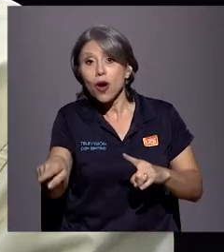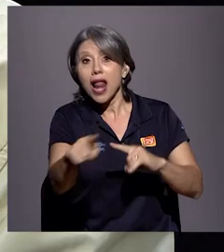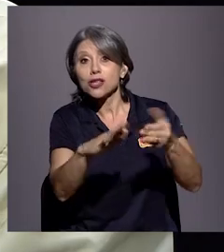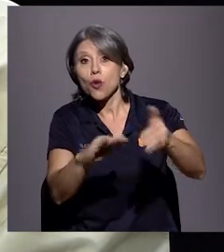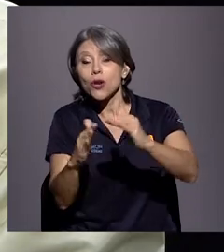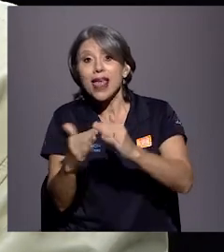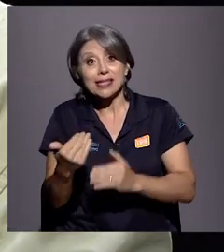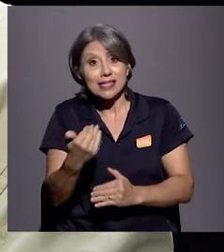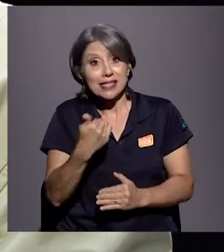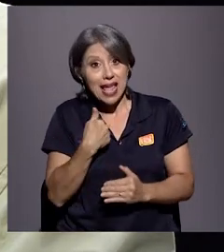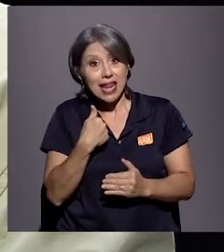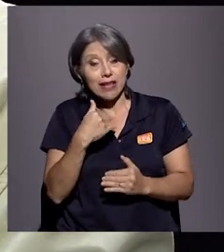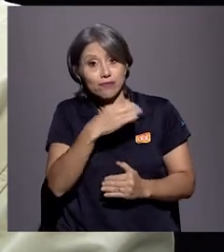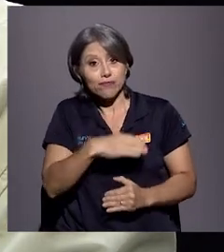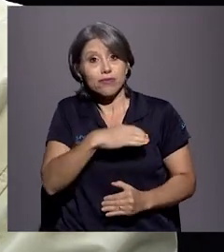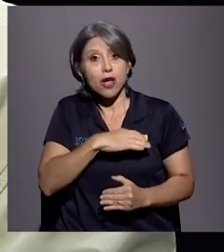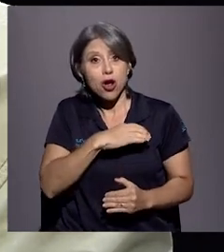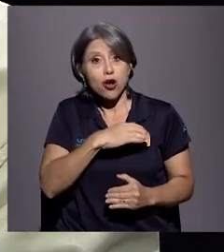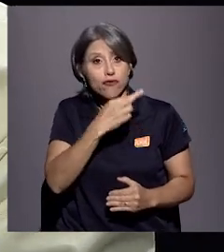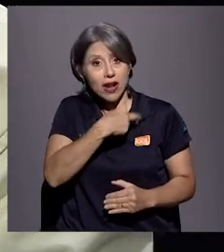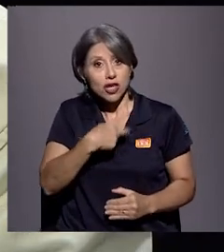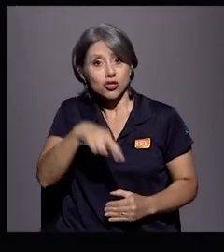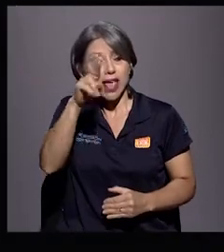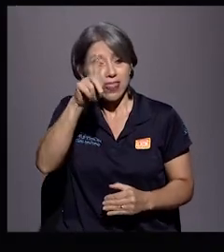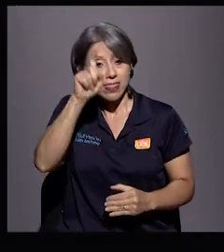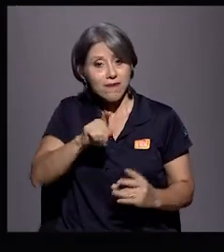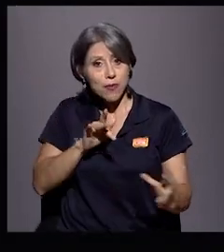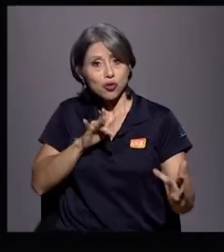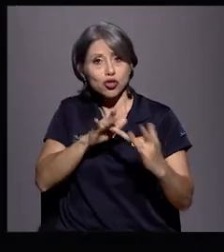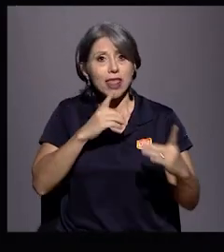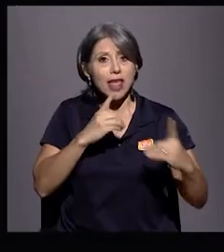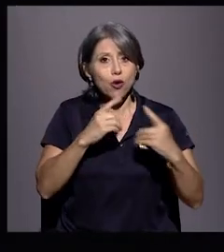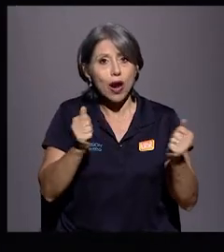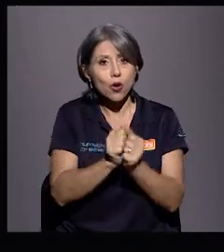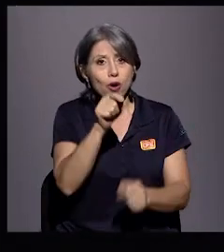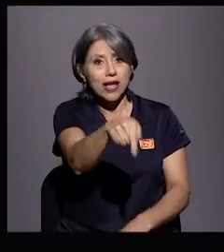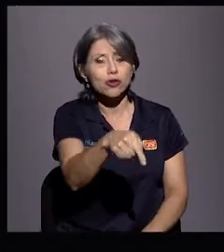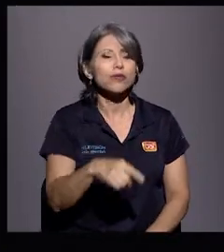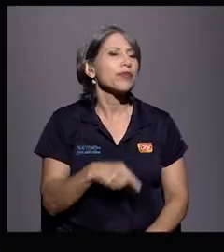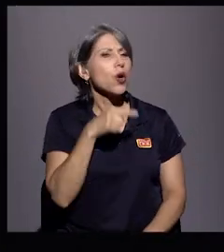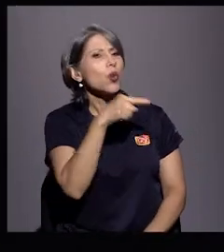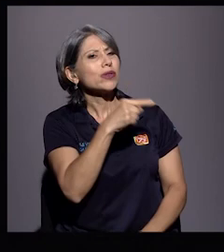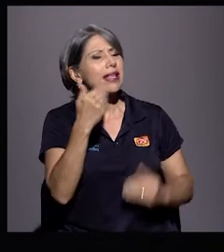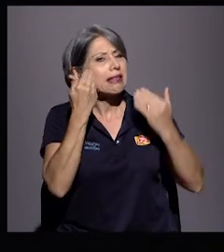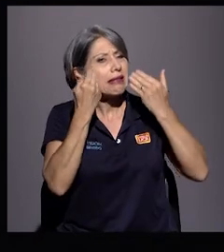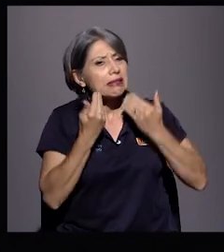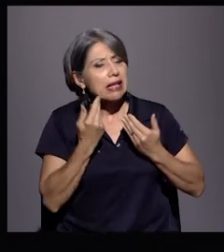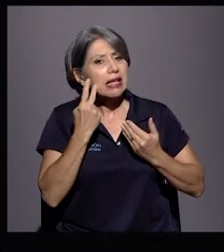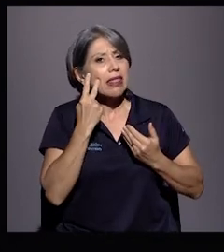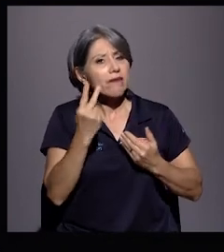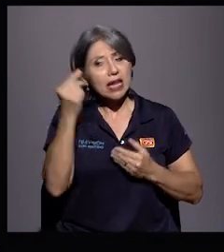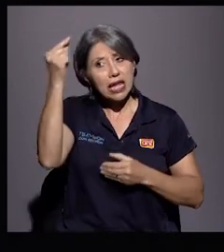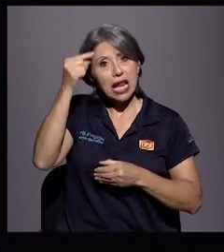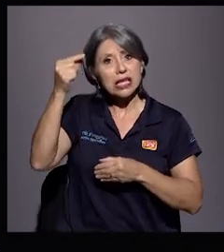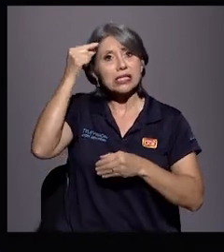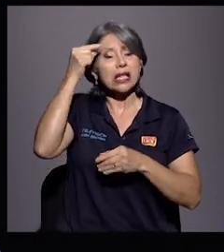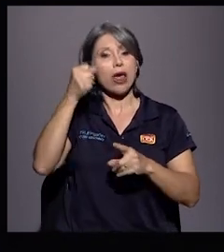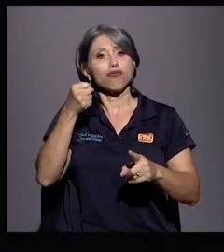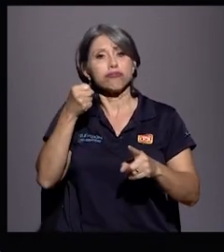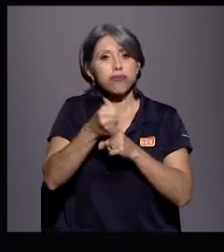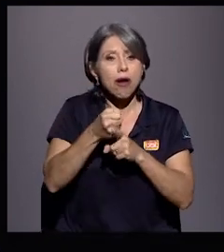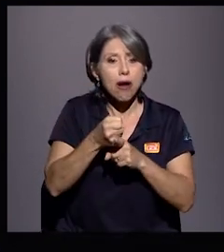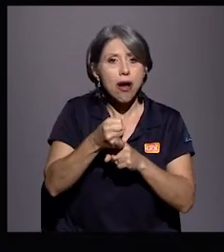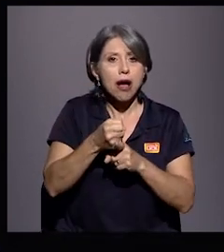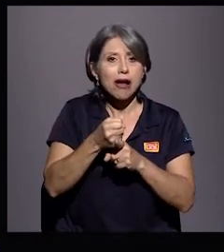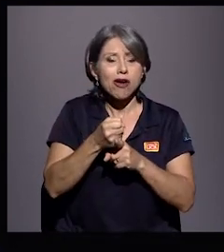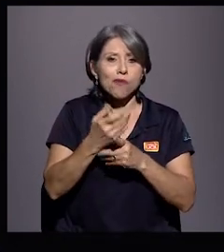religiosidad con la cual tenemos que dialogar. ¿Le da tristeza ver cómo el Estado de algún modo ha golpeado la universidad pública en